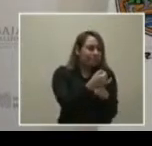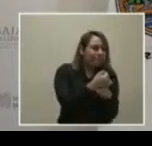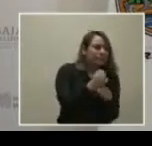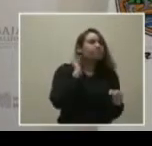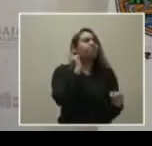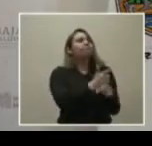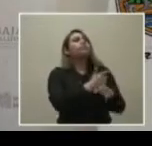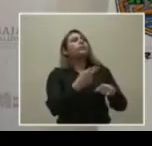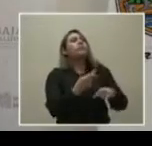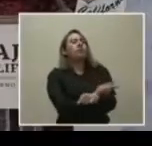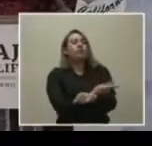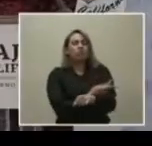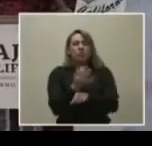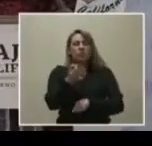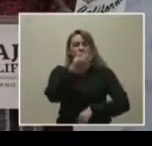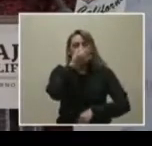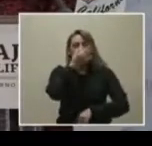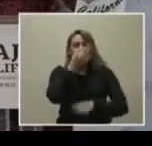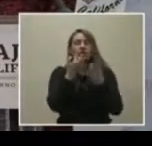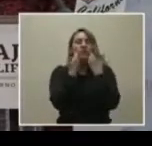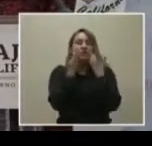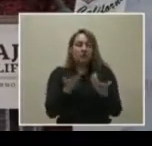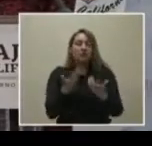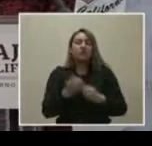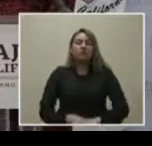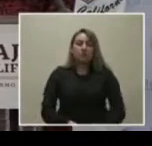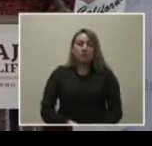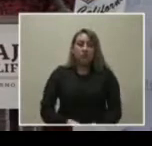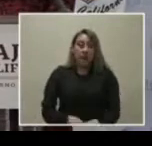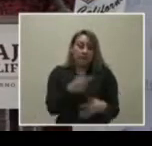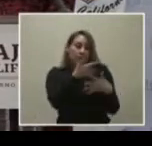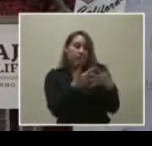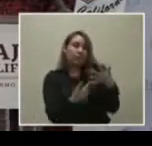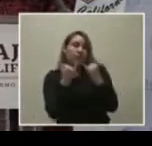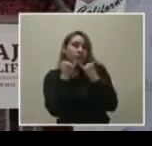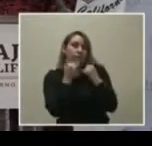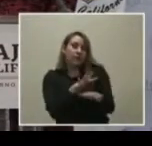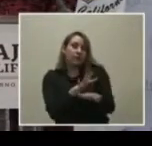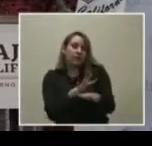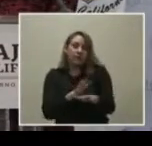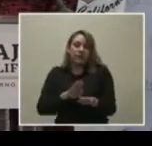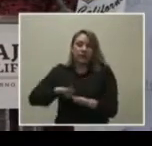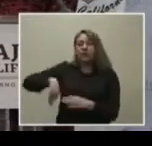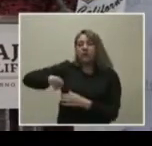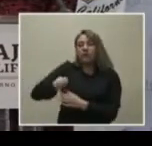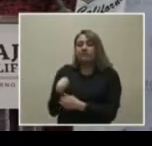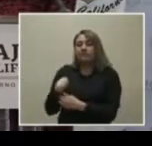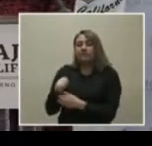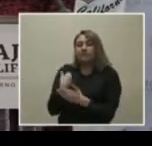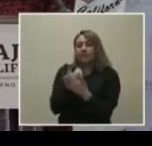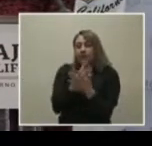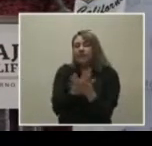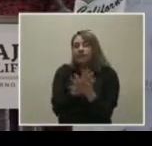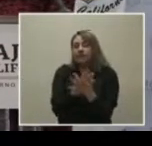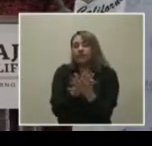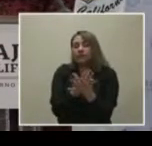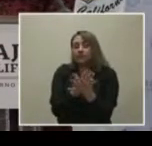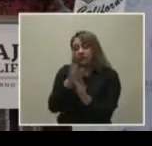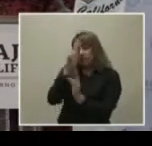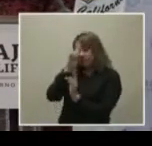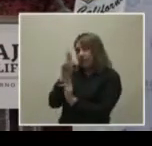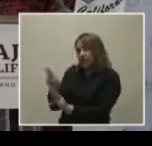también, debemos reservarnos algunas de las informaciones, sobre todo sensibles, por el deber de